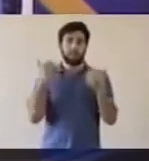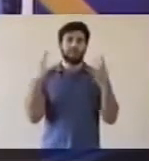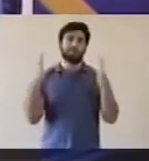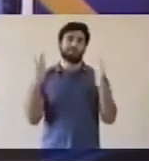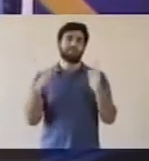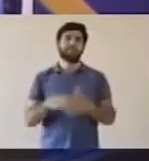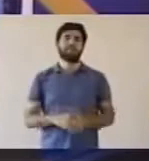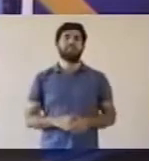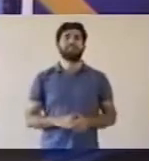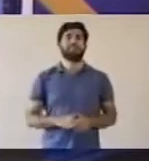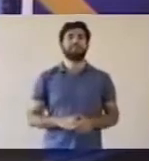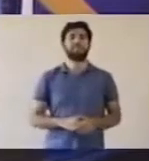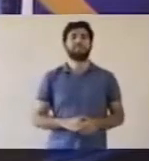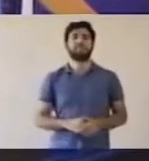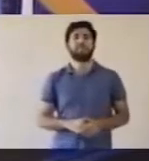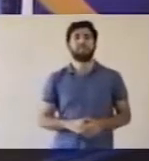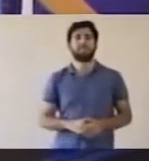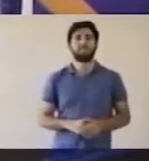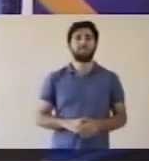Mucarral, buen trabajo.